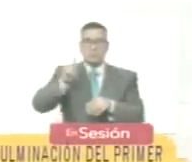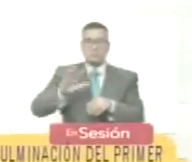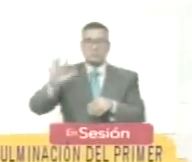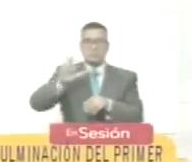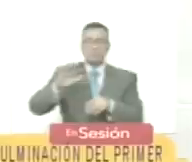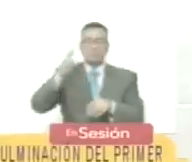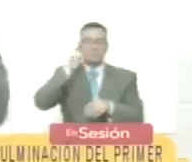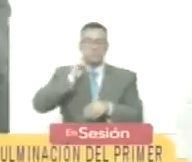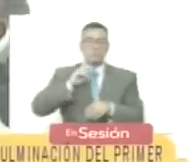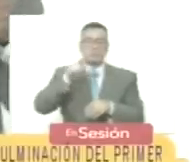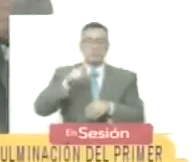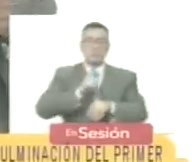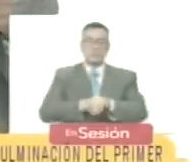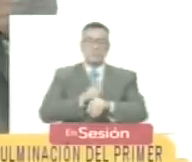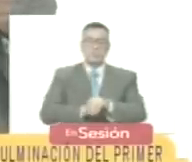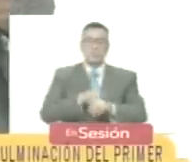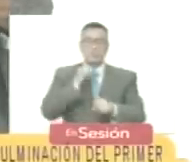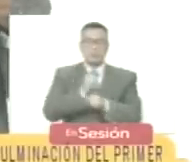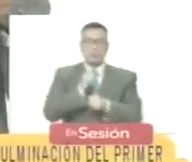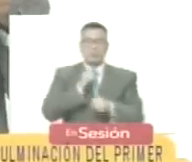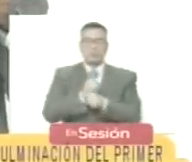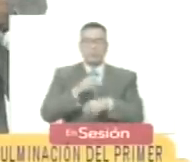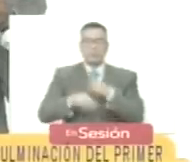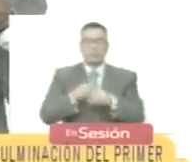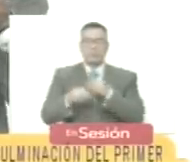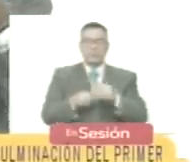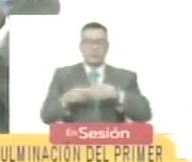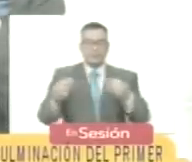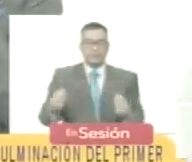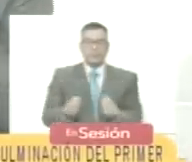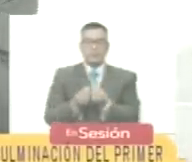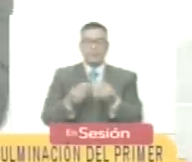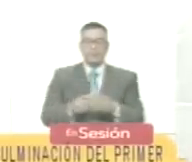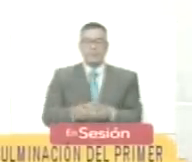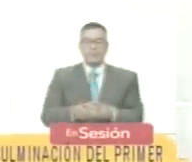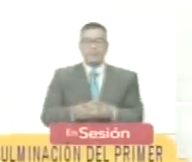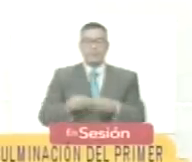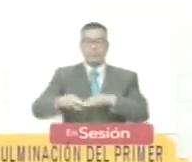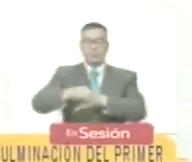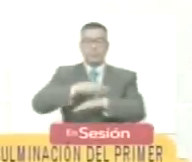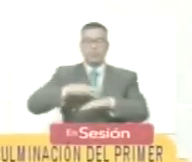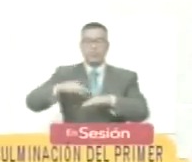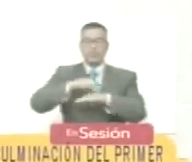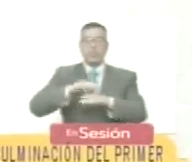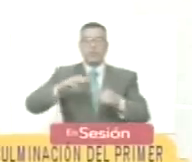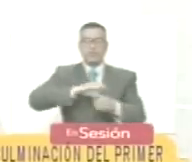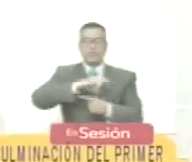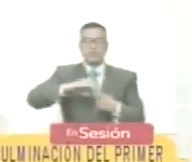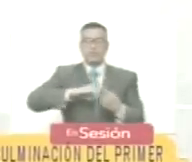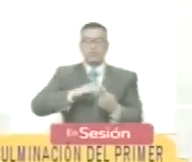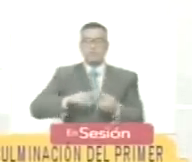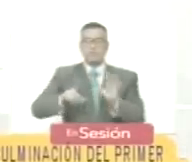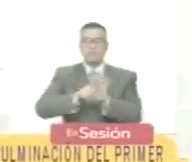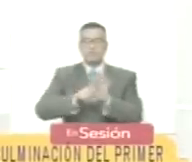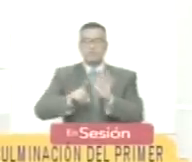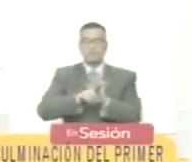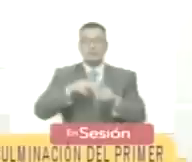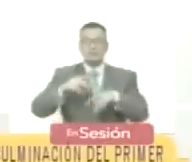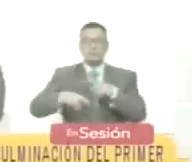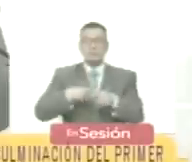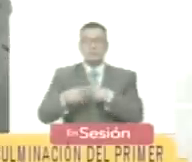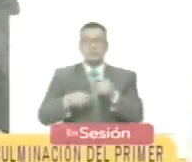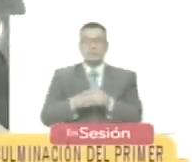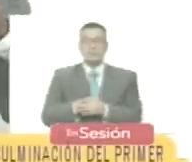que está en este momento trabajándose conjuntamente con el Ministerio de Cultura. Las leyes de la